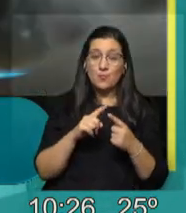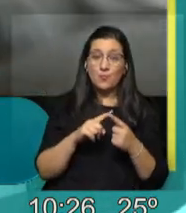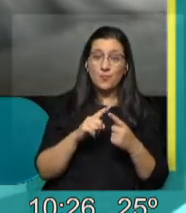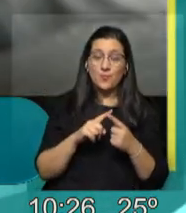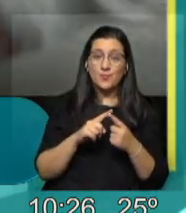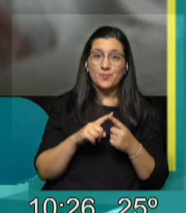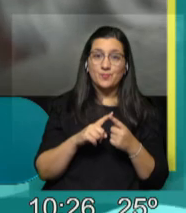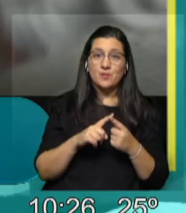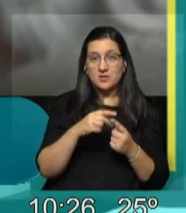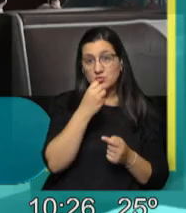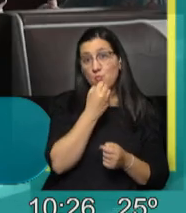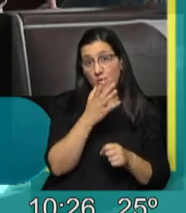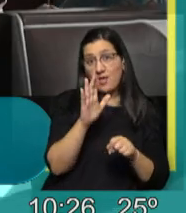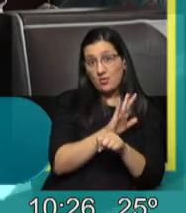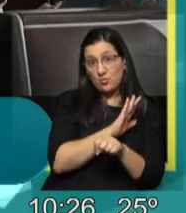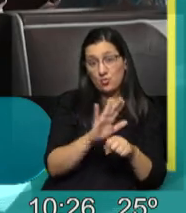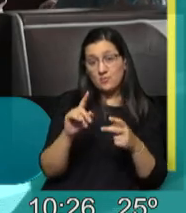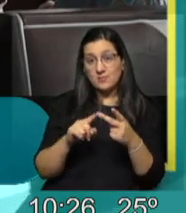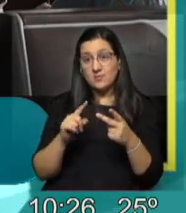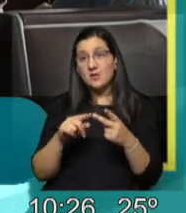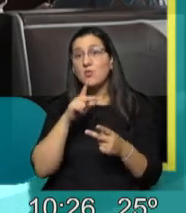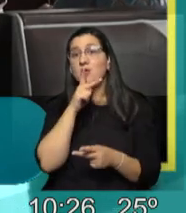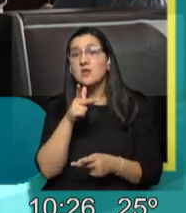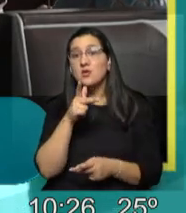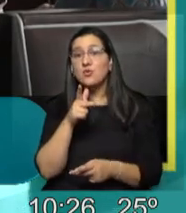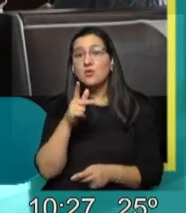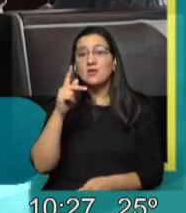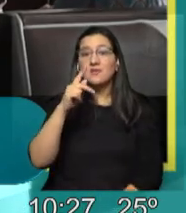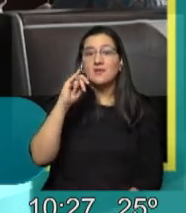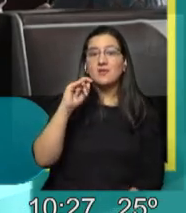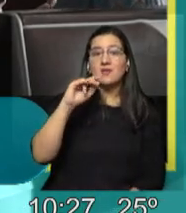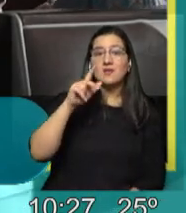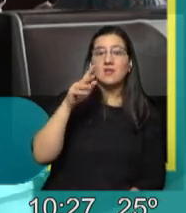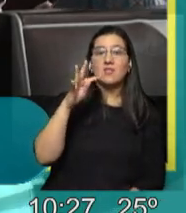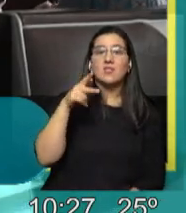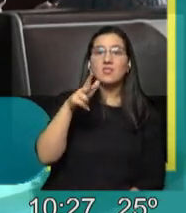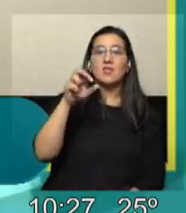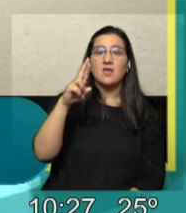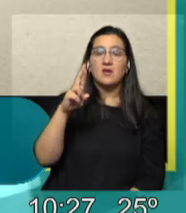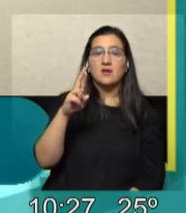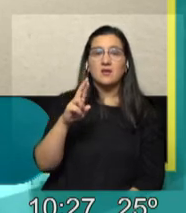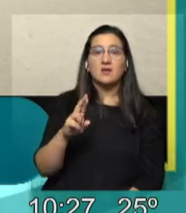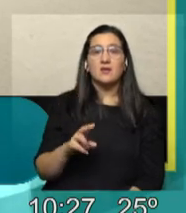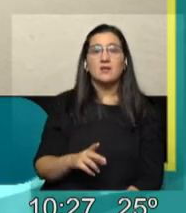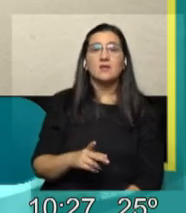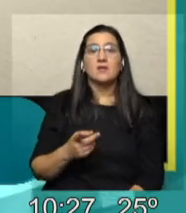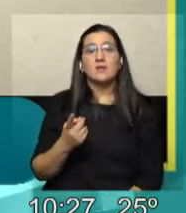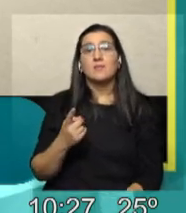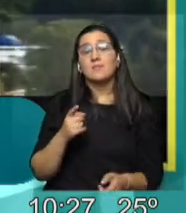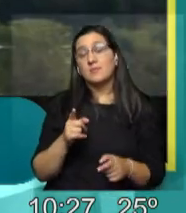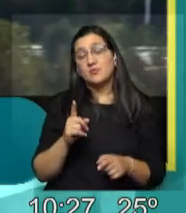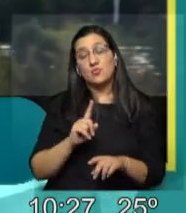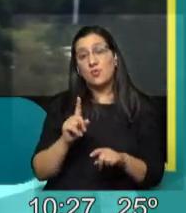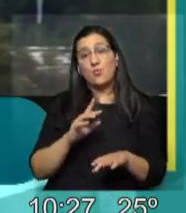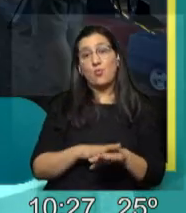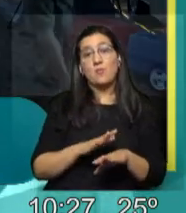es un buen actor. Por otro lado, tiene un hijo que es Kiefer Sutherland, que tiene una sola voz y una sola cara. Pero eso no es culpa del padre, en